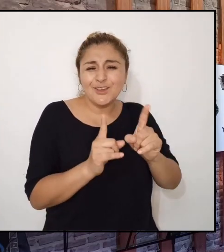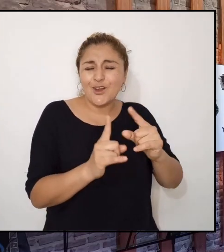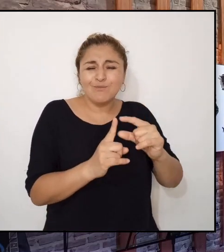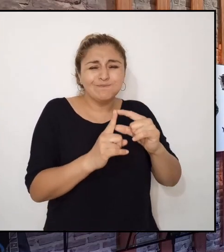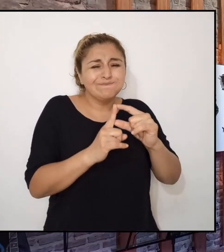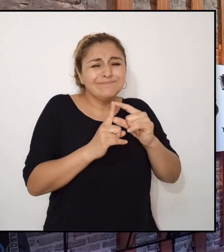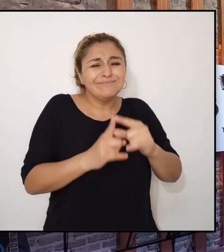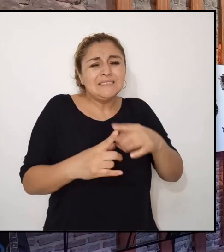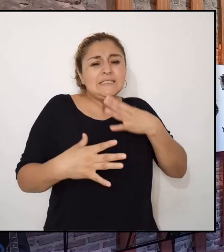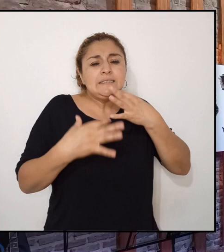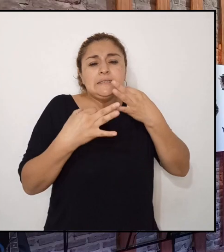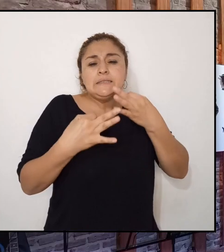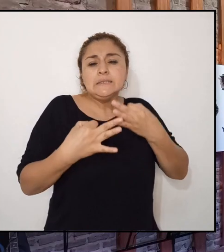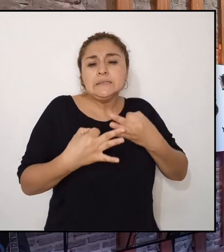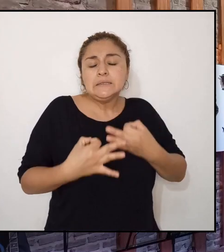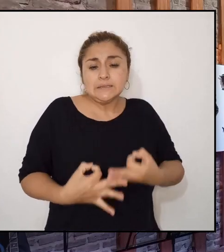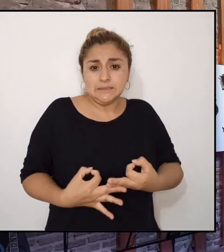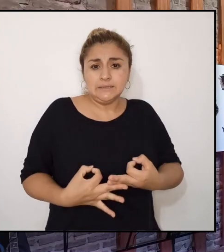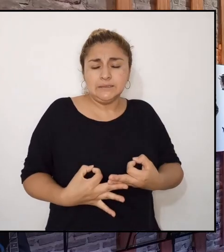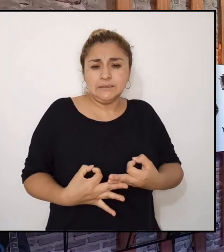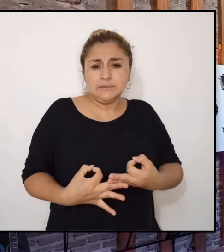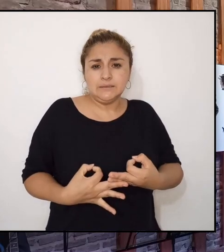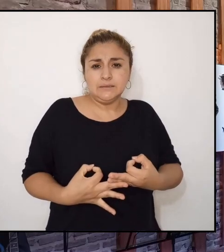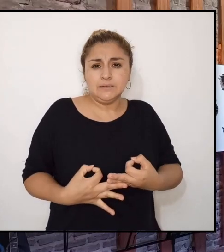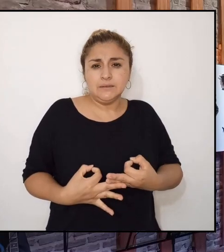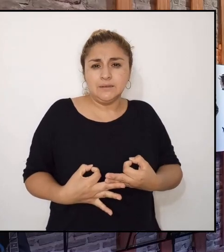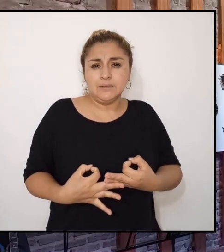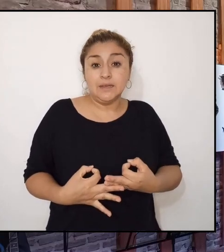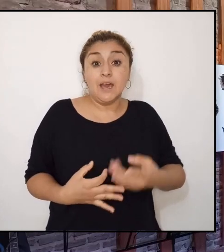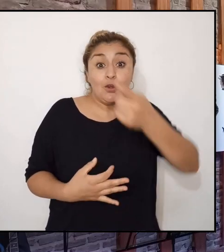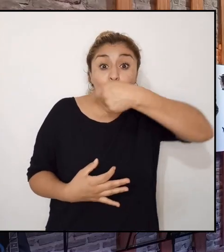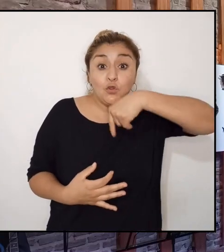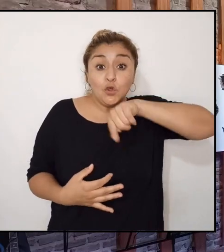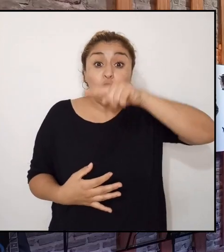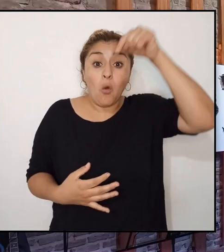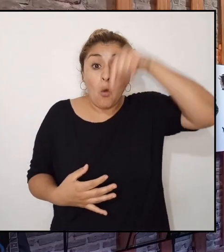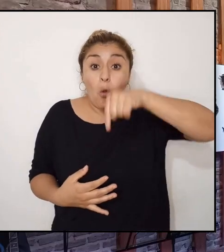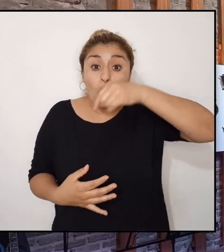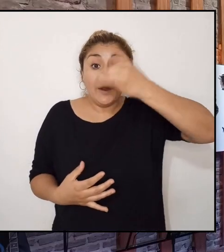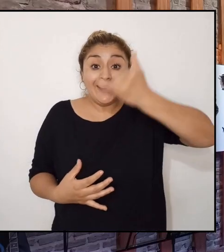libro, que es la Biblia, que es la palabra de Dios,